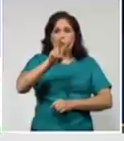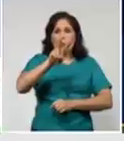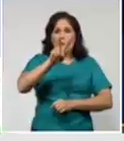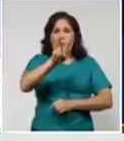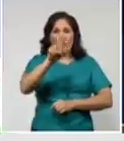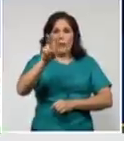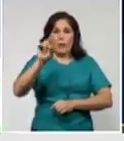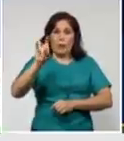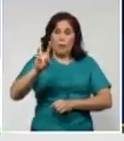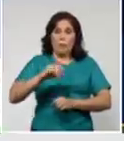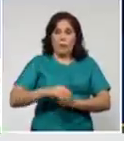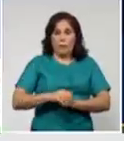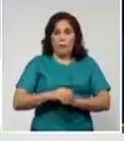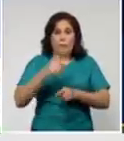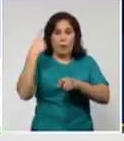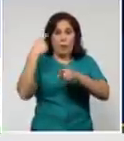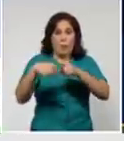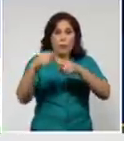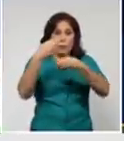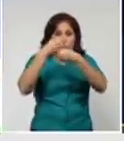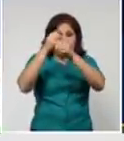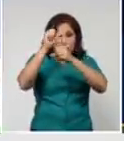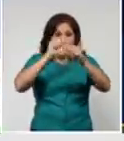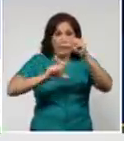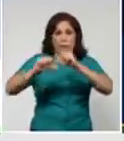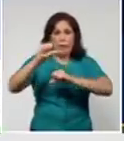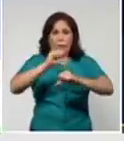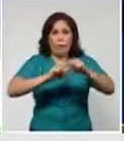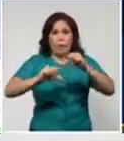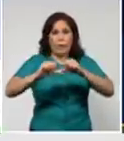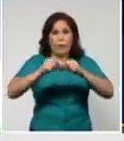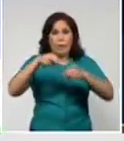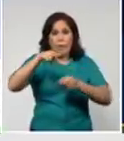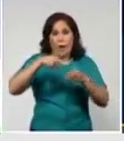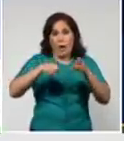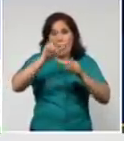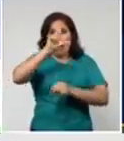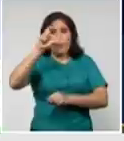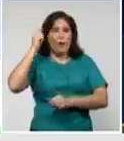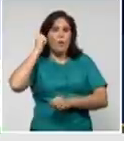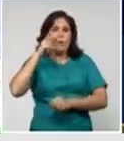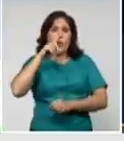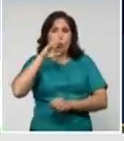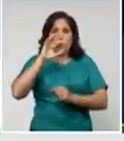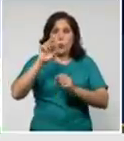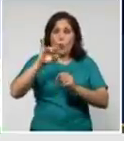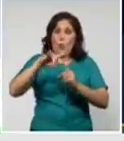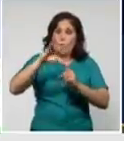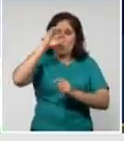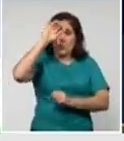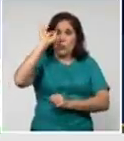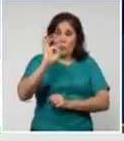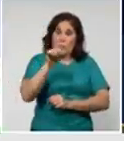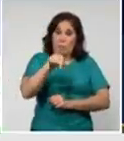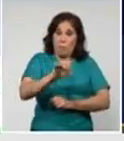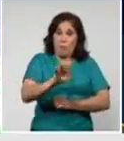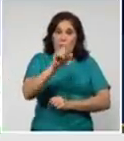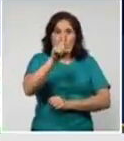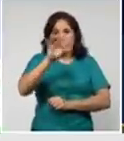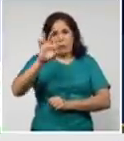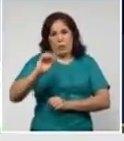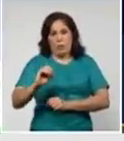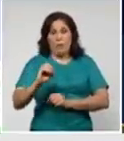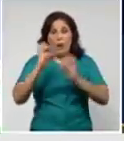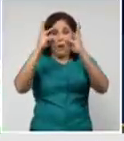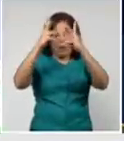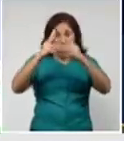229 y los laboratorios del Hospital Fructuoso Rodríguez 180. Como resultado del